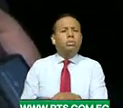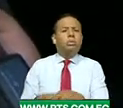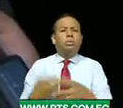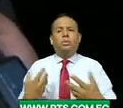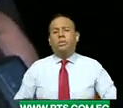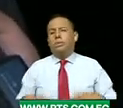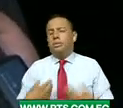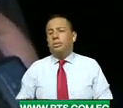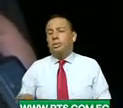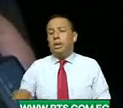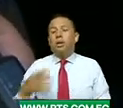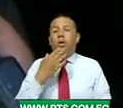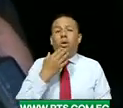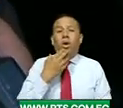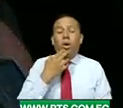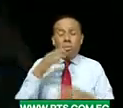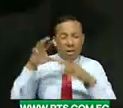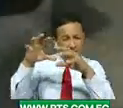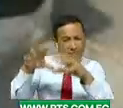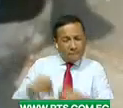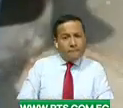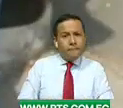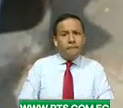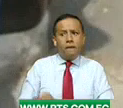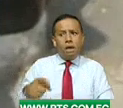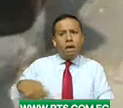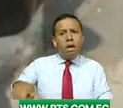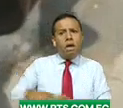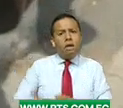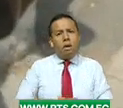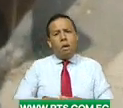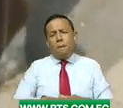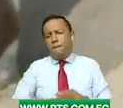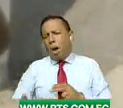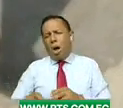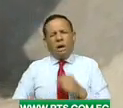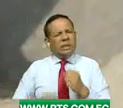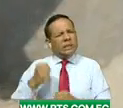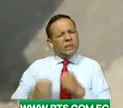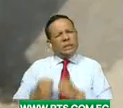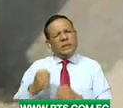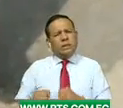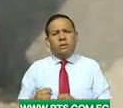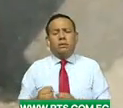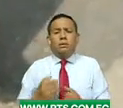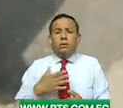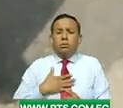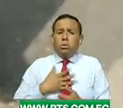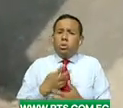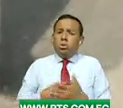dan a la fuga, precipitada carrera. Ni siquiera salía, lo que había salido era a practicar un deporte.